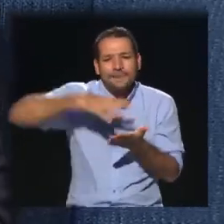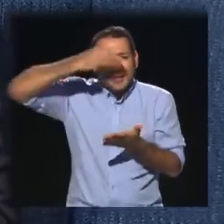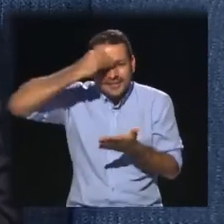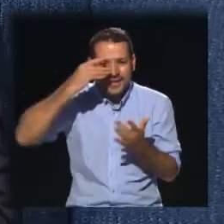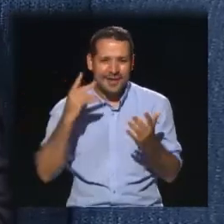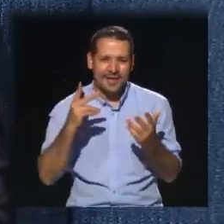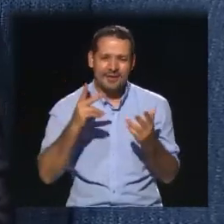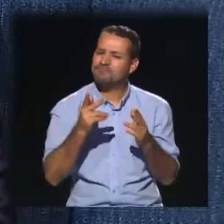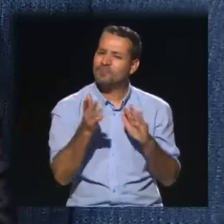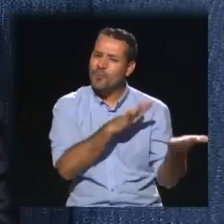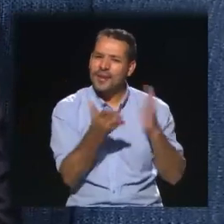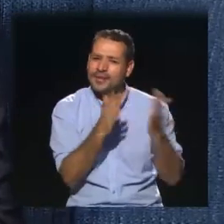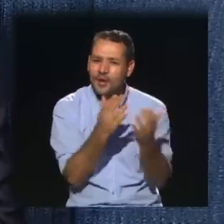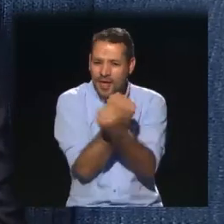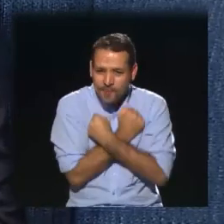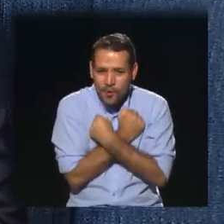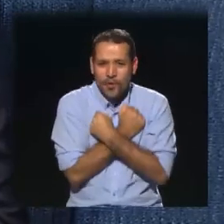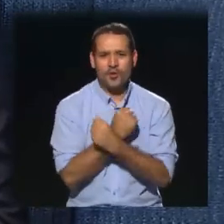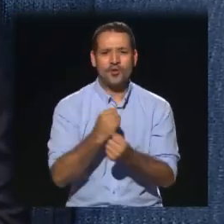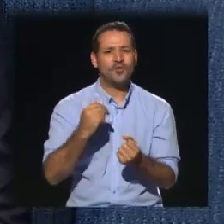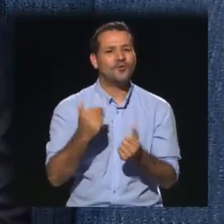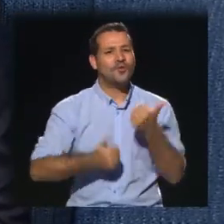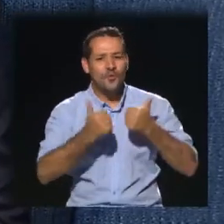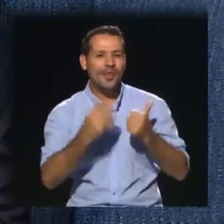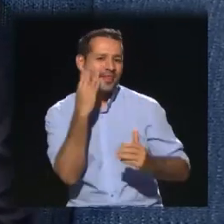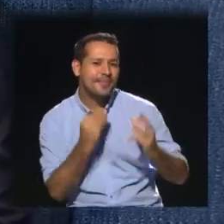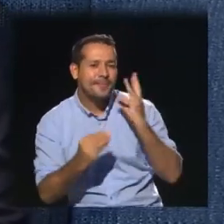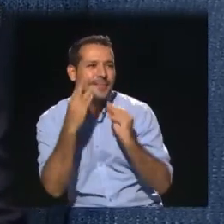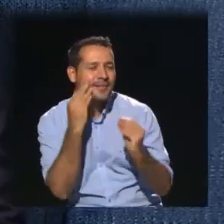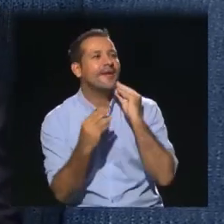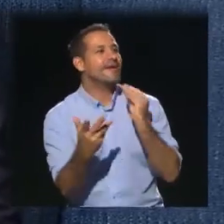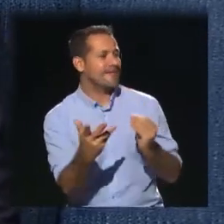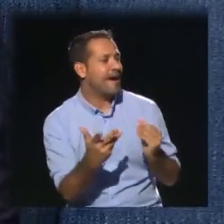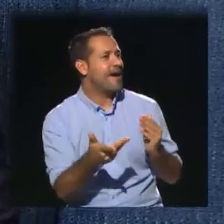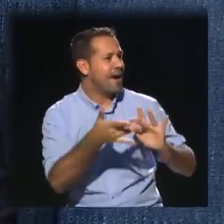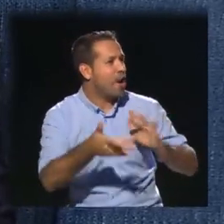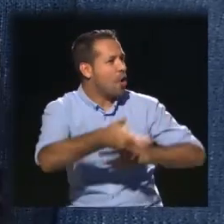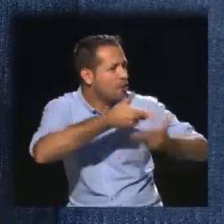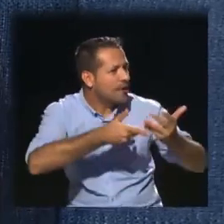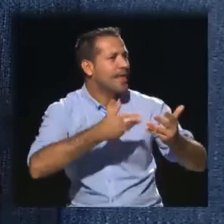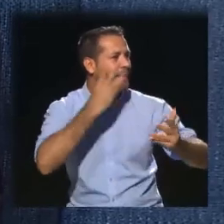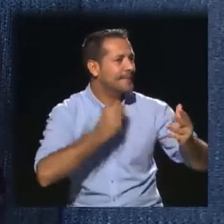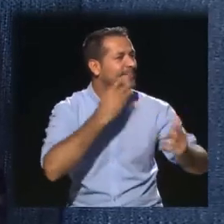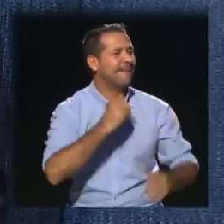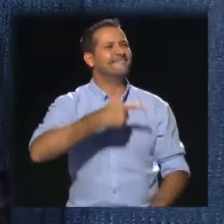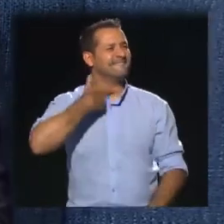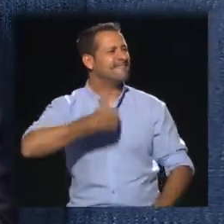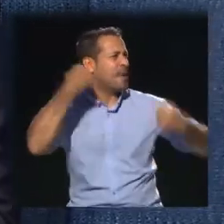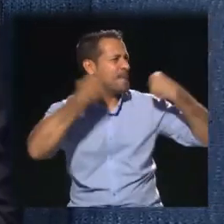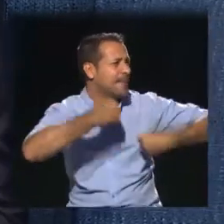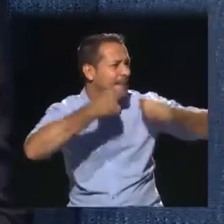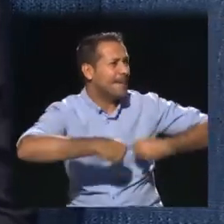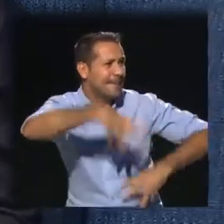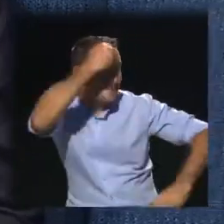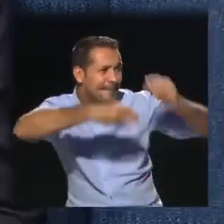voluntad de la persona, y para eso tiene que reconciliarse con la experiencia del aprendizaje. que sea agradable, que lo disfrute. El papel de